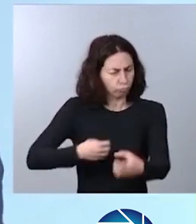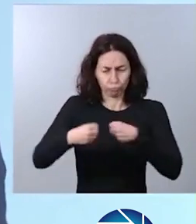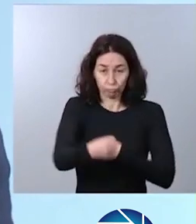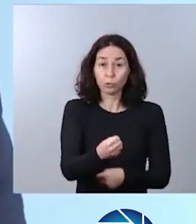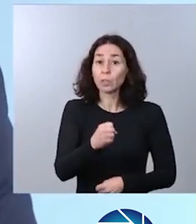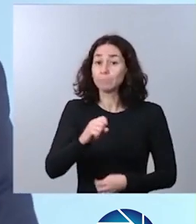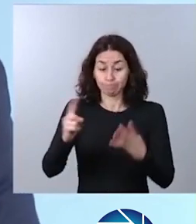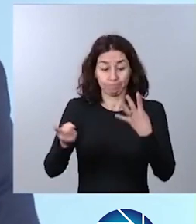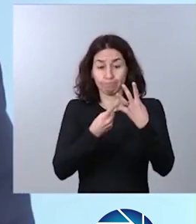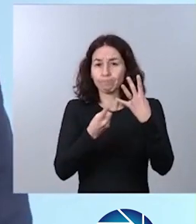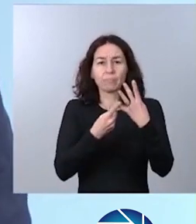el trabajo sucio al partido